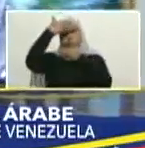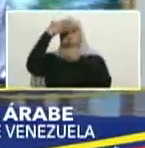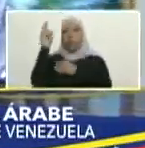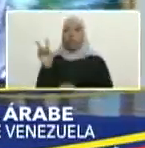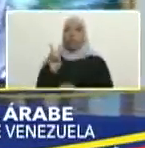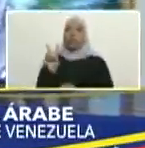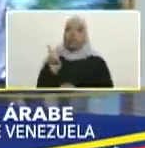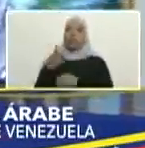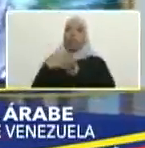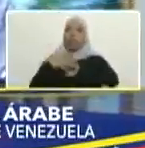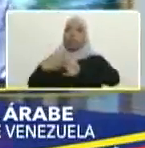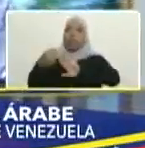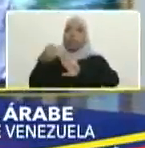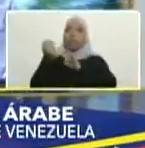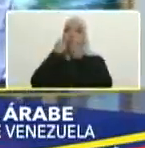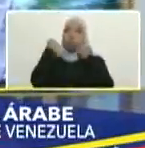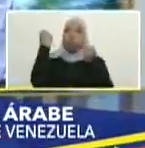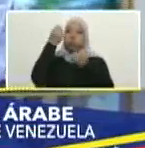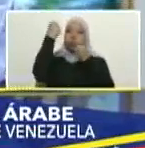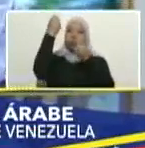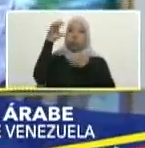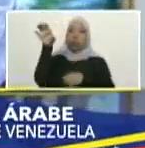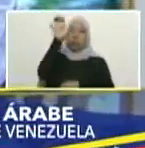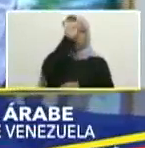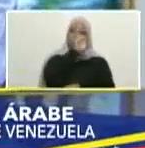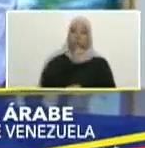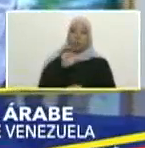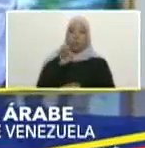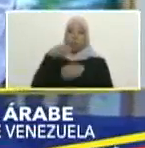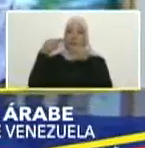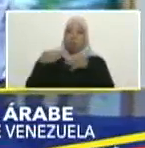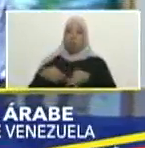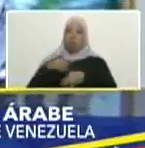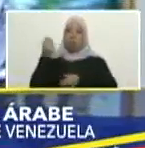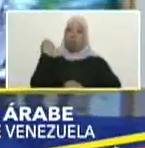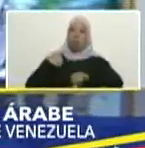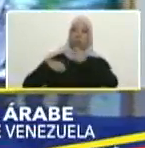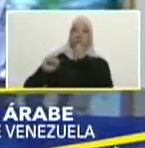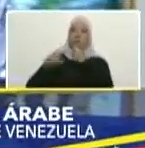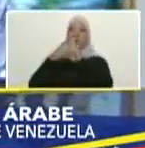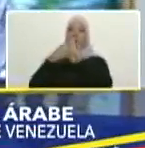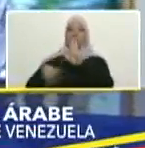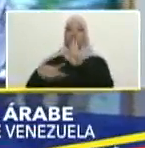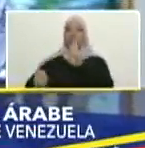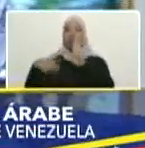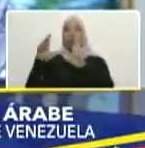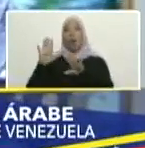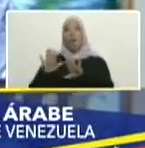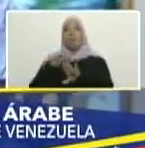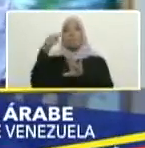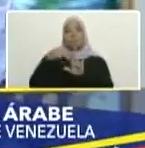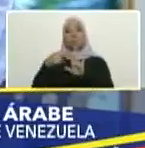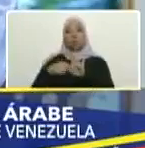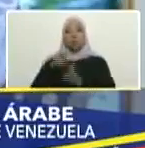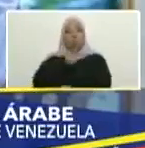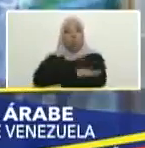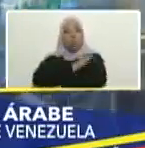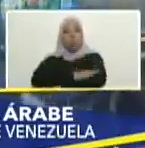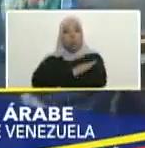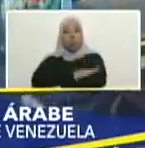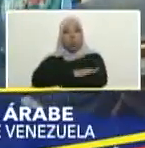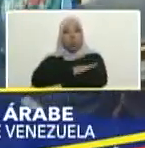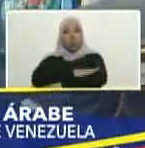un ejemplo de lucha, de firmeza y determinación en defensa de los valores y los principios.